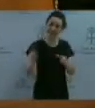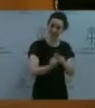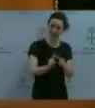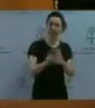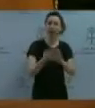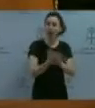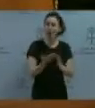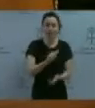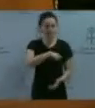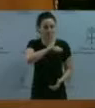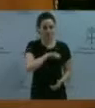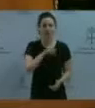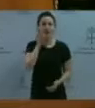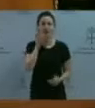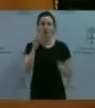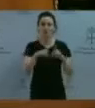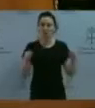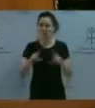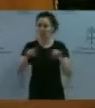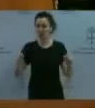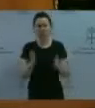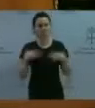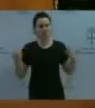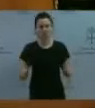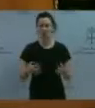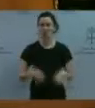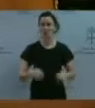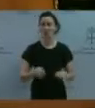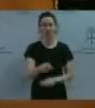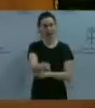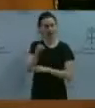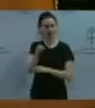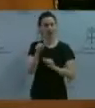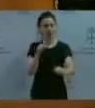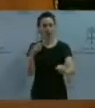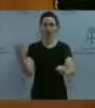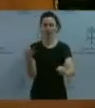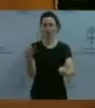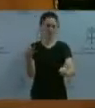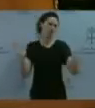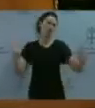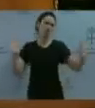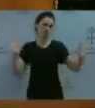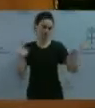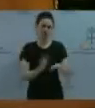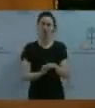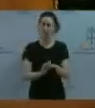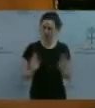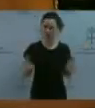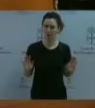normalidad. Que nadie sea obligado a falar nunha lengua na que non quiere falar, pero que nadie sea discriminado por falar na súa lengua